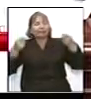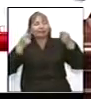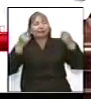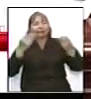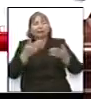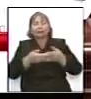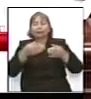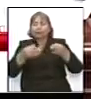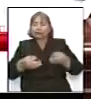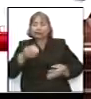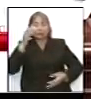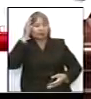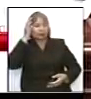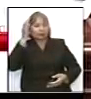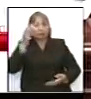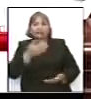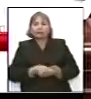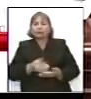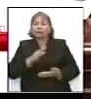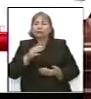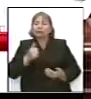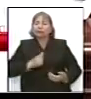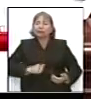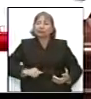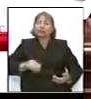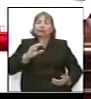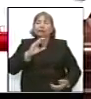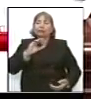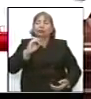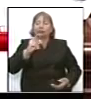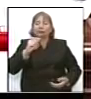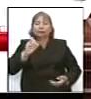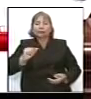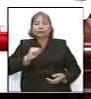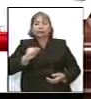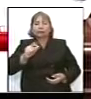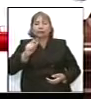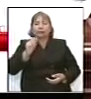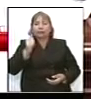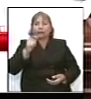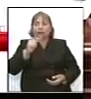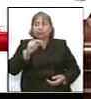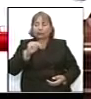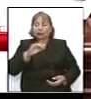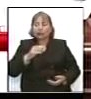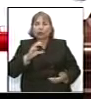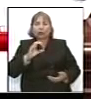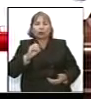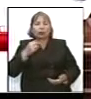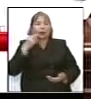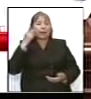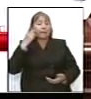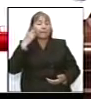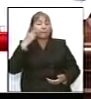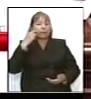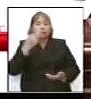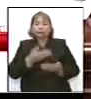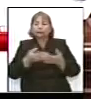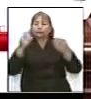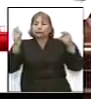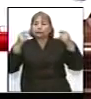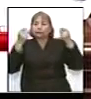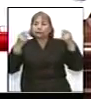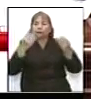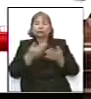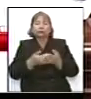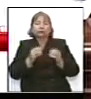justo reconocimiento al distrito de Putina, provincia de San Antonio de Putina, departamento de Puno, al celebrarse